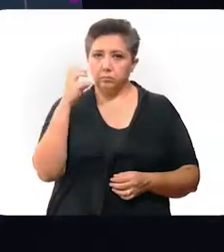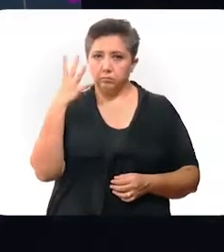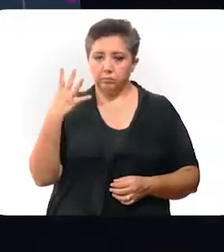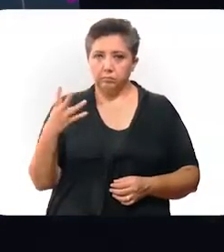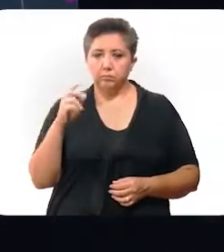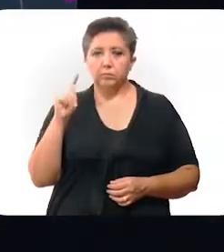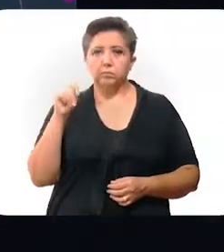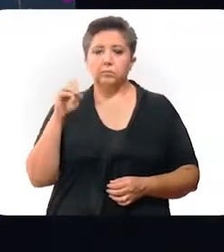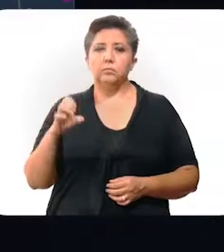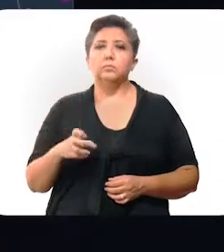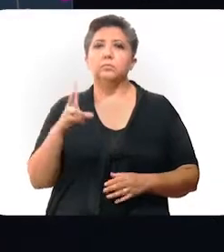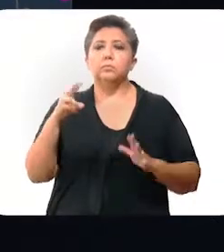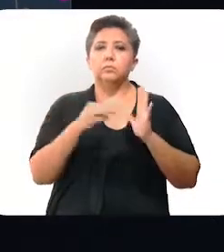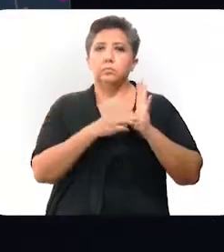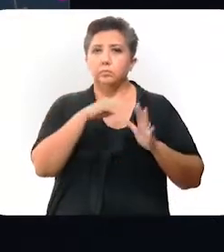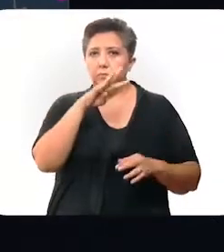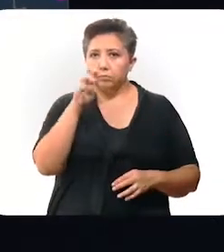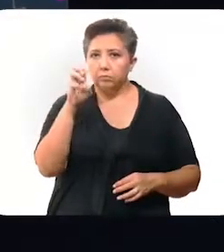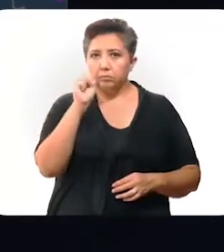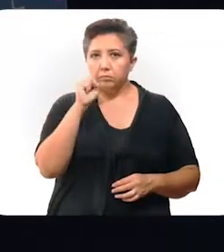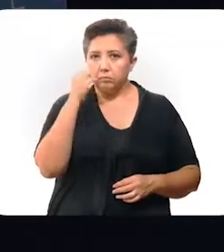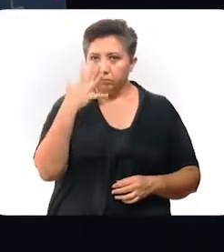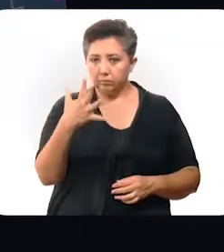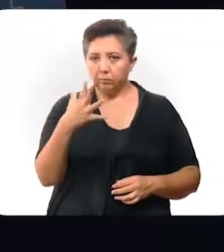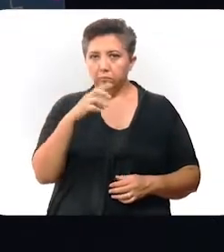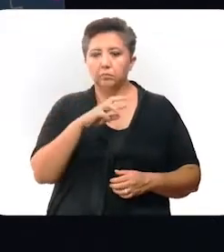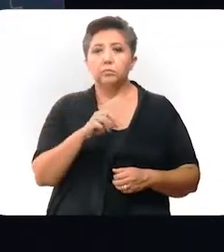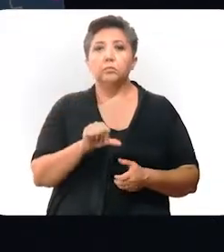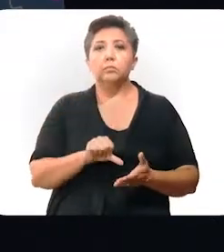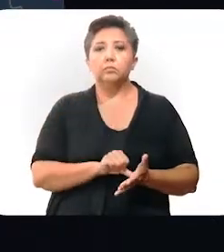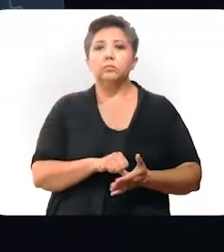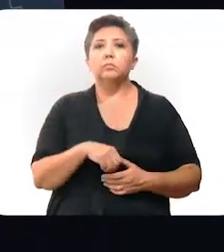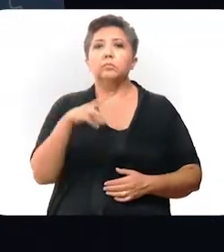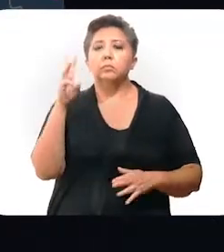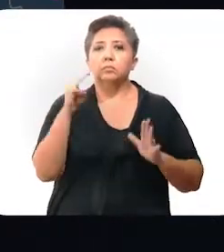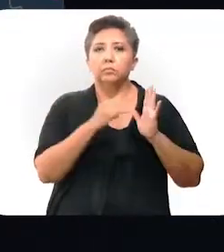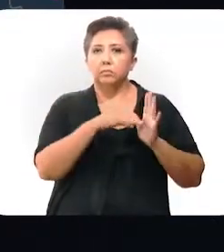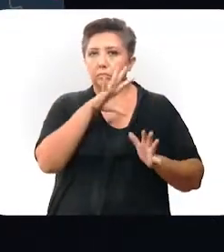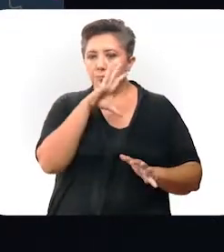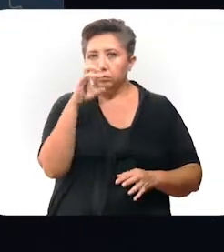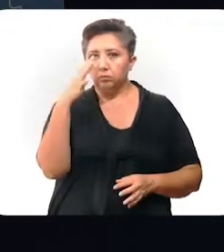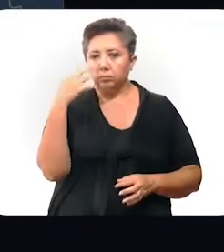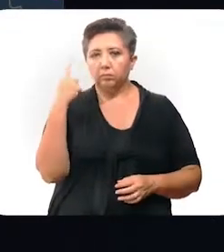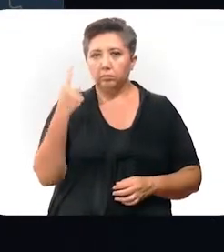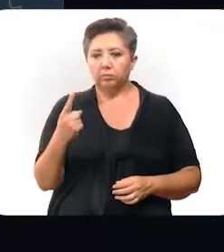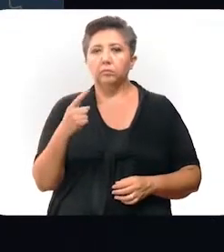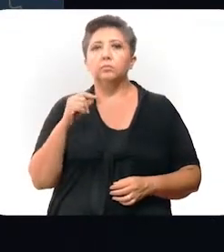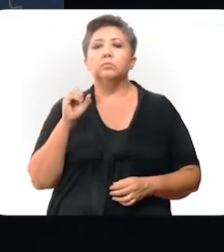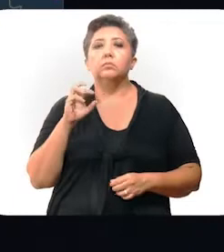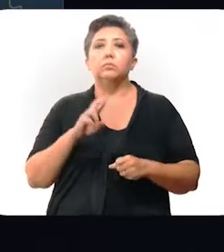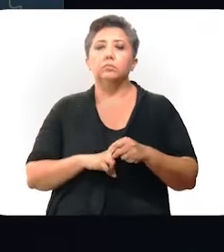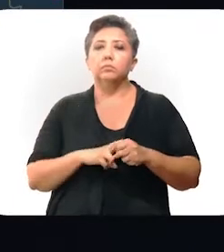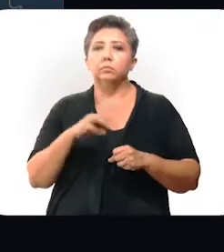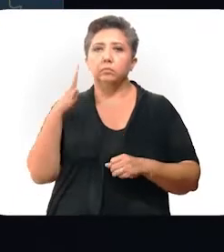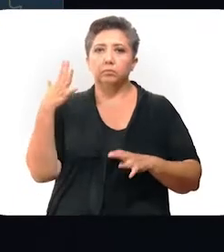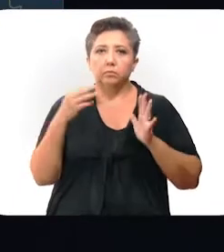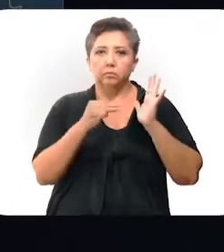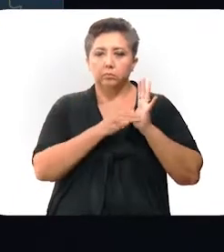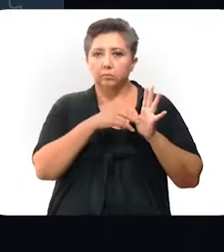6,424 en la zona oriente, 2,365 en la zona centro, 3,551 en la zona sur